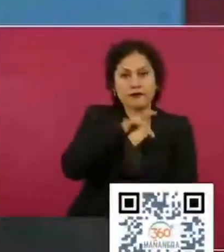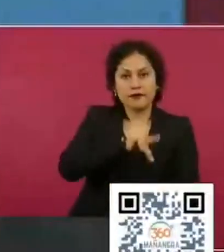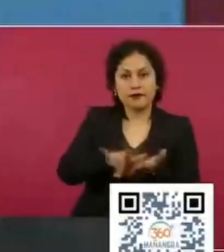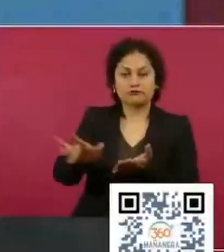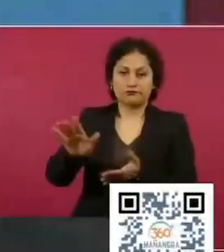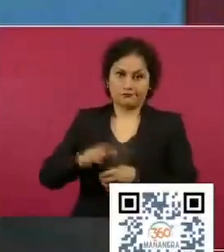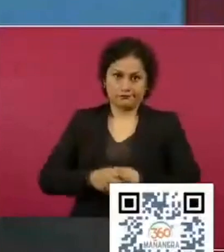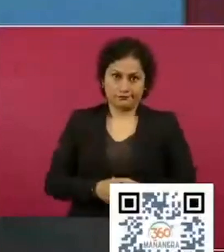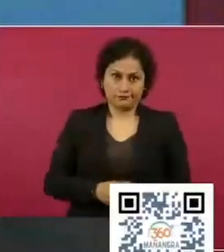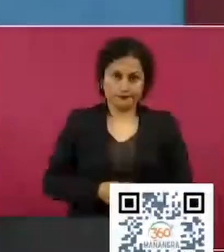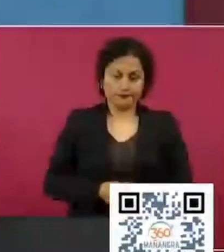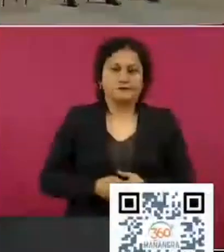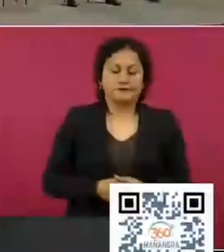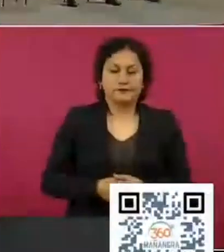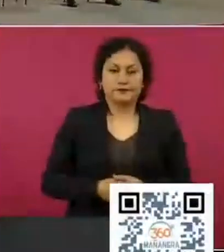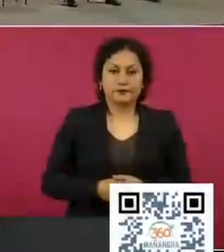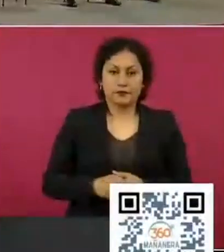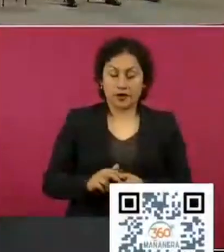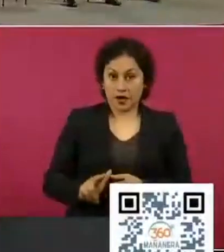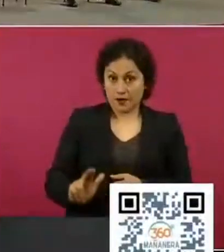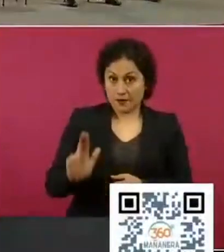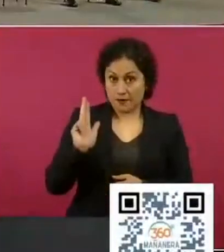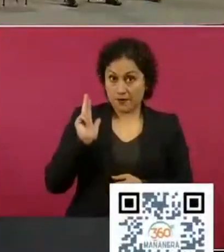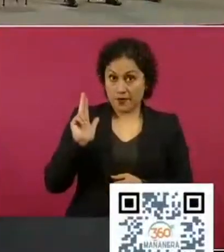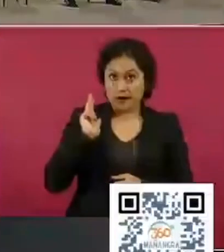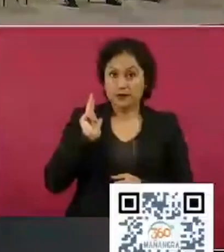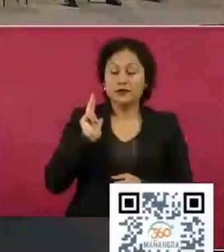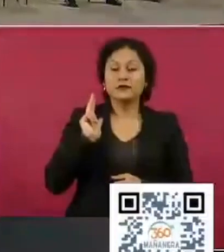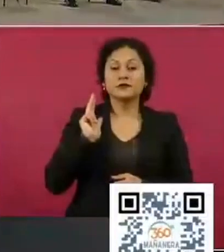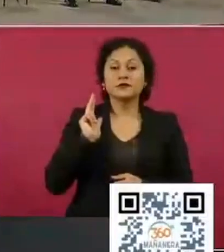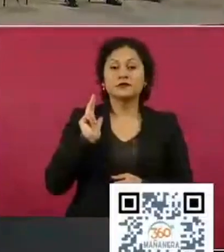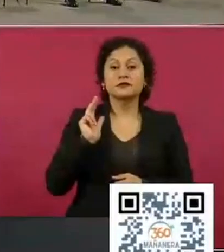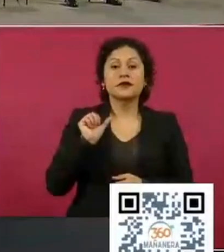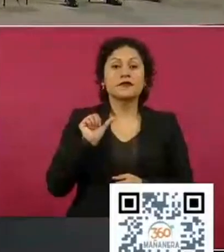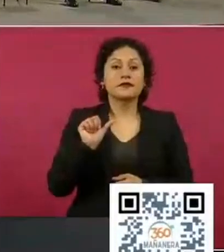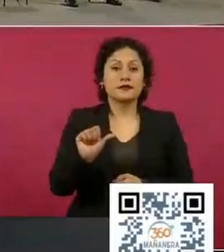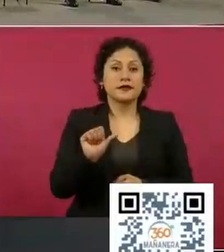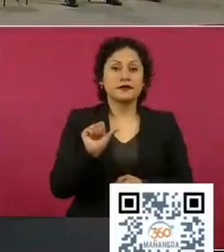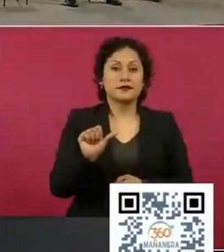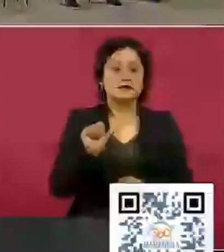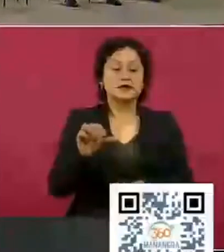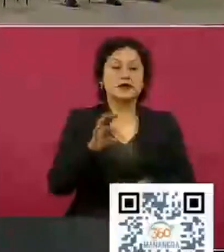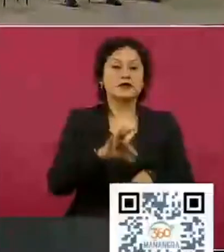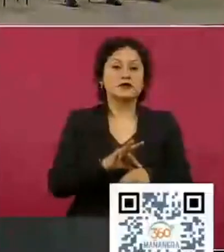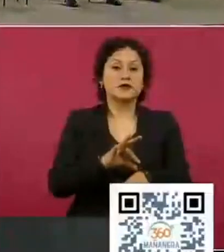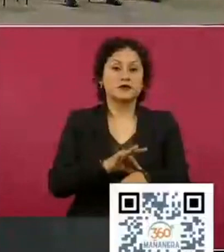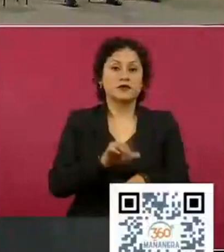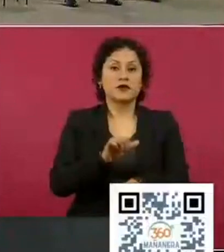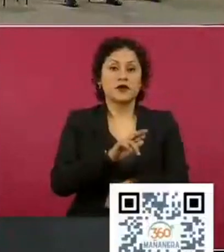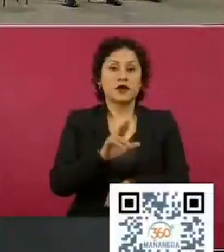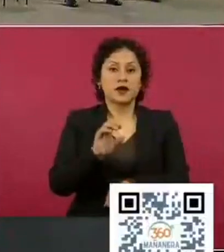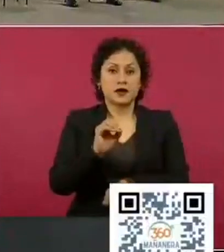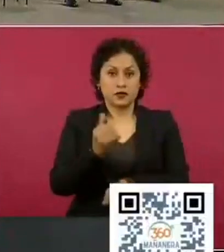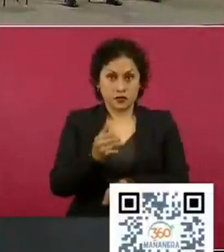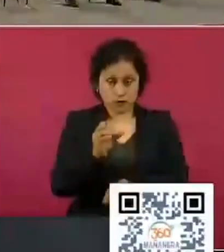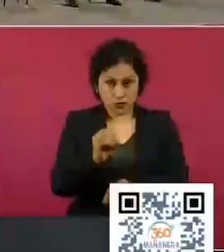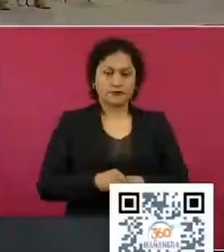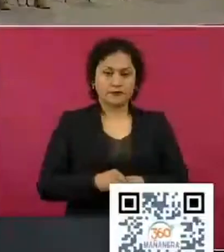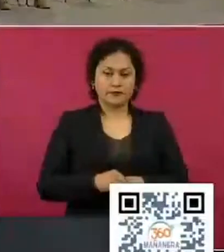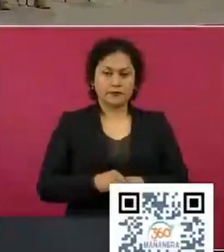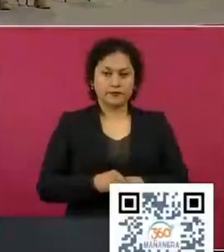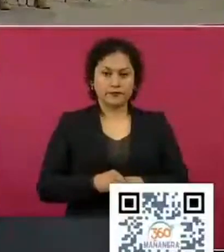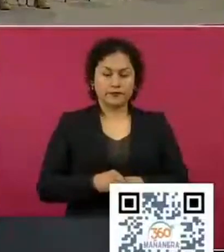cuarenta y nueve migrantes secuestrados en Matehuala ya fueron eh localizados y fueron rescatados